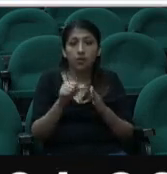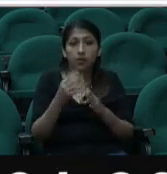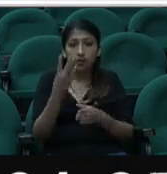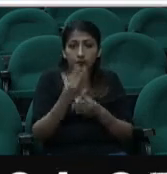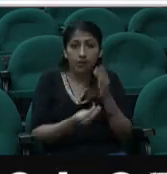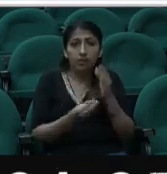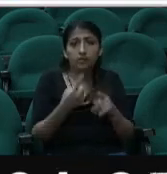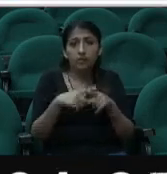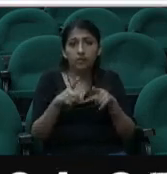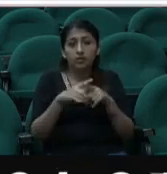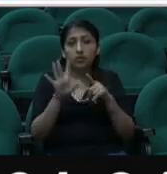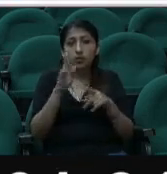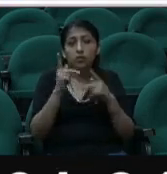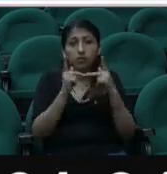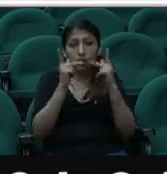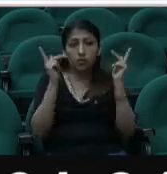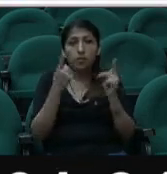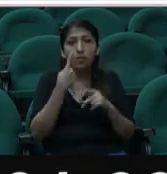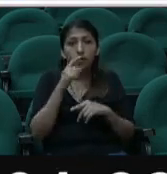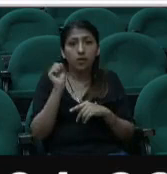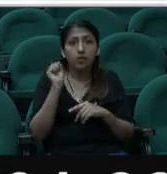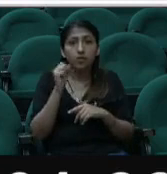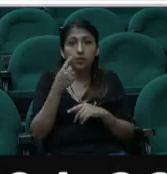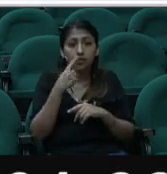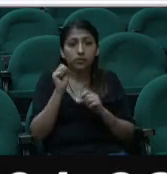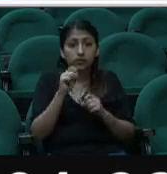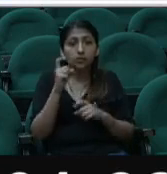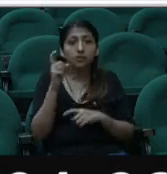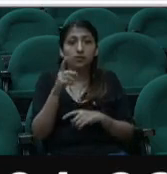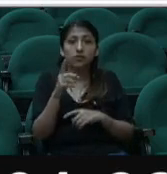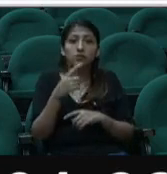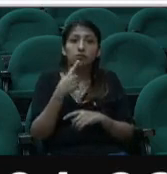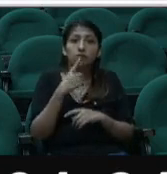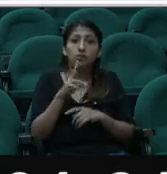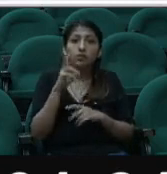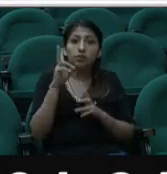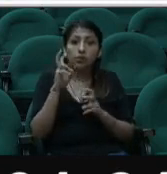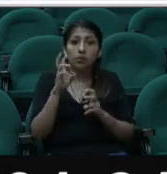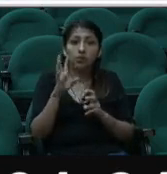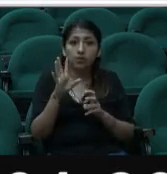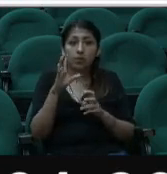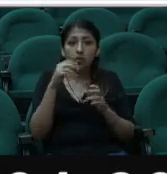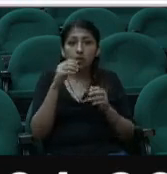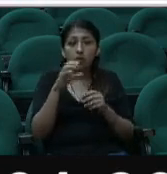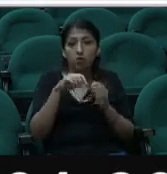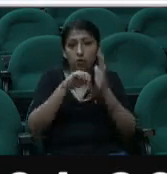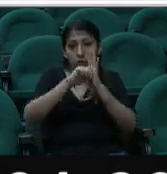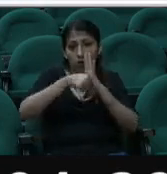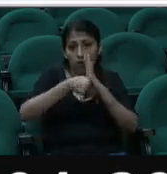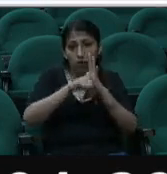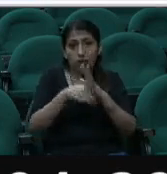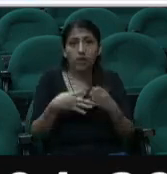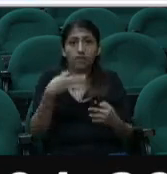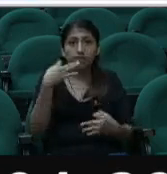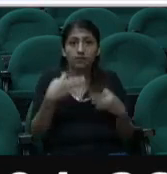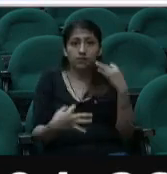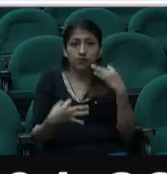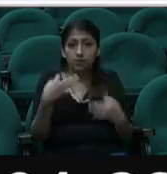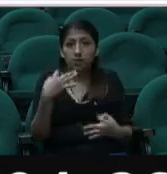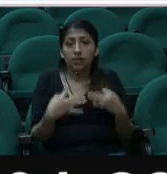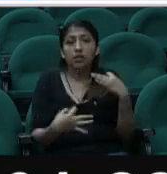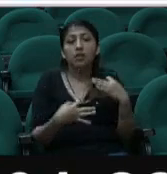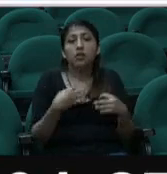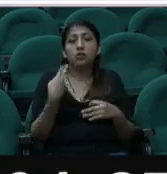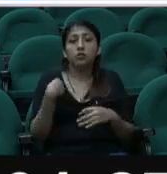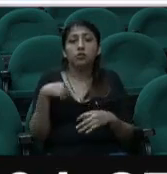diferentes entidades públicas pero sí para esto existe en lo que es la contraloría lo que es la fiscalía y en